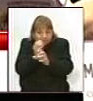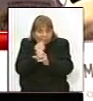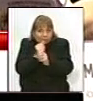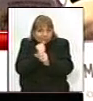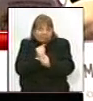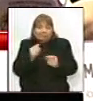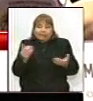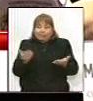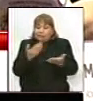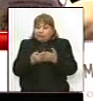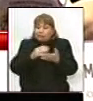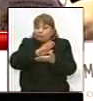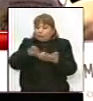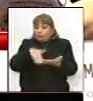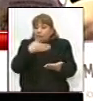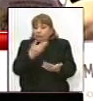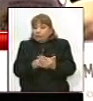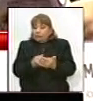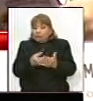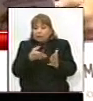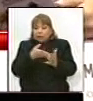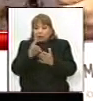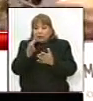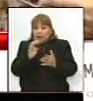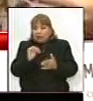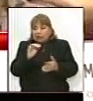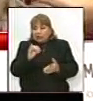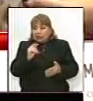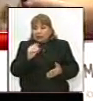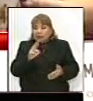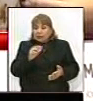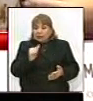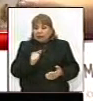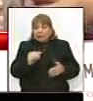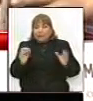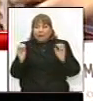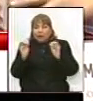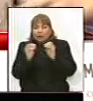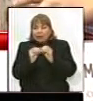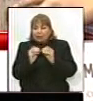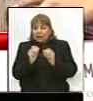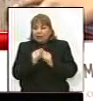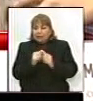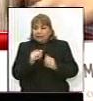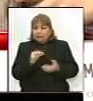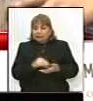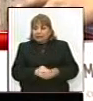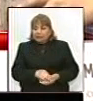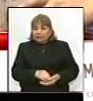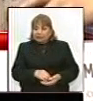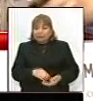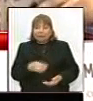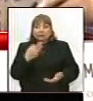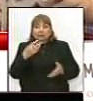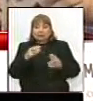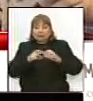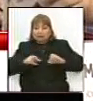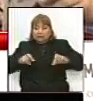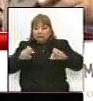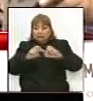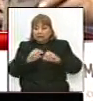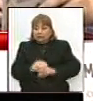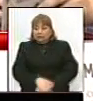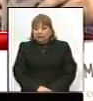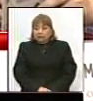el generar una asimetría de poder en un núcleo muy importante del poder constituyente del Parlamento, y por eso es que